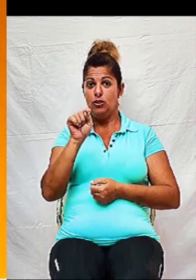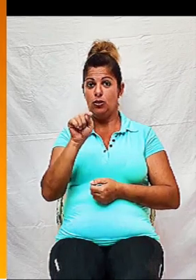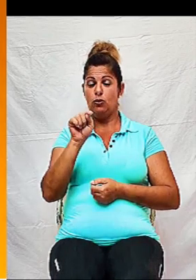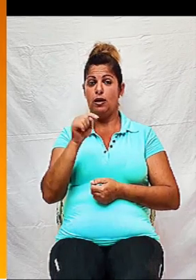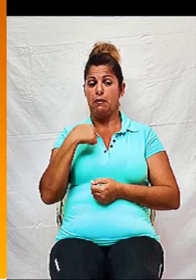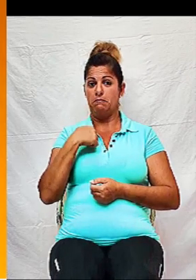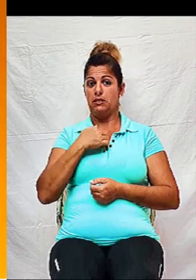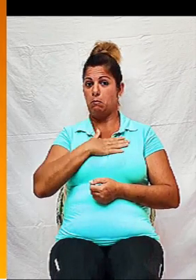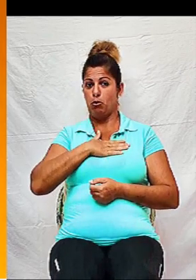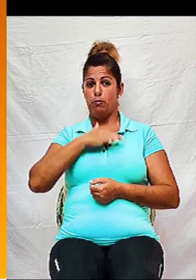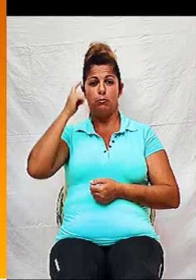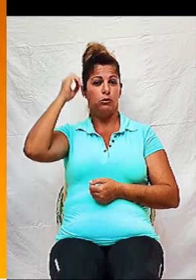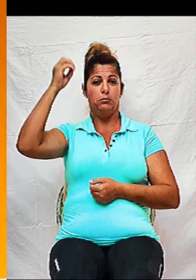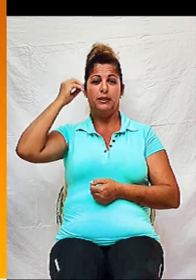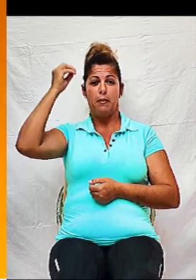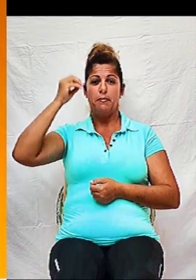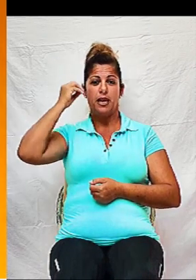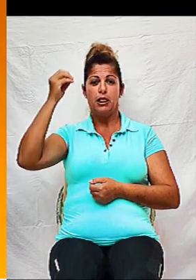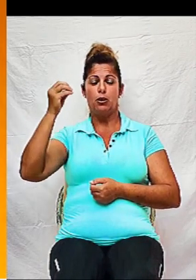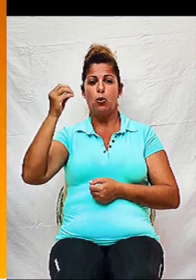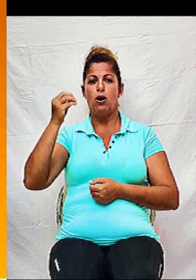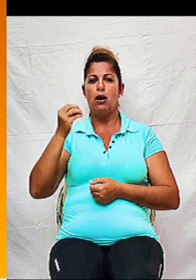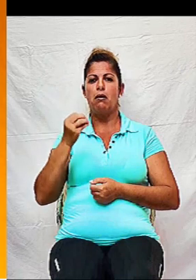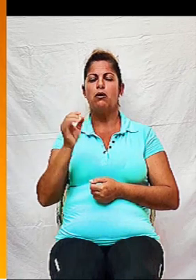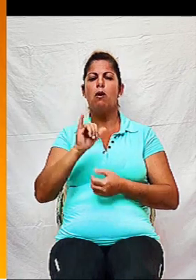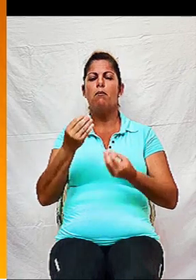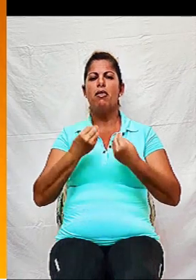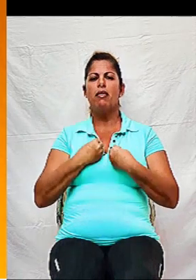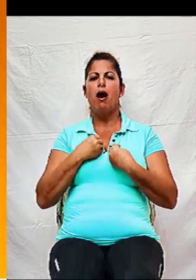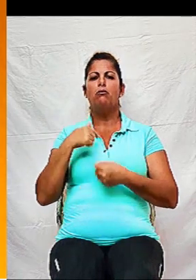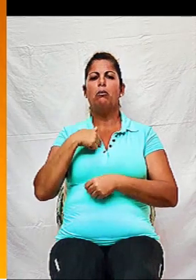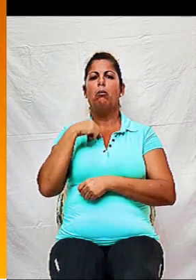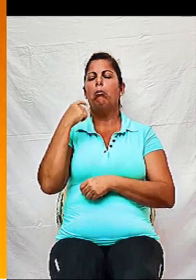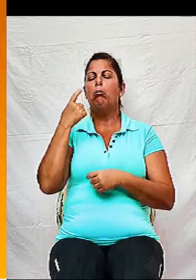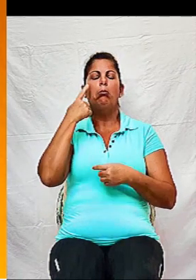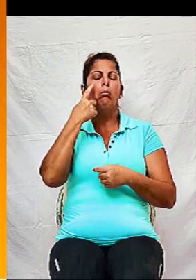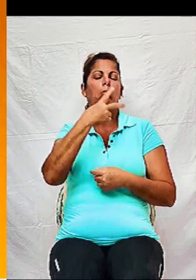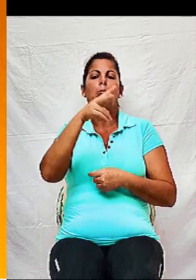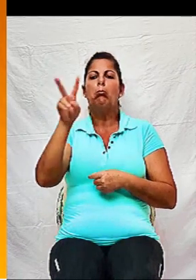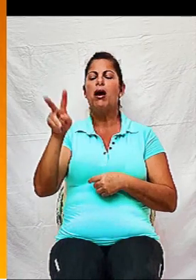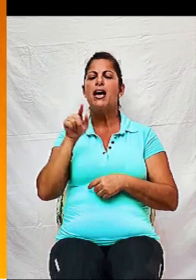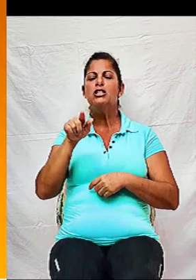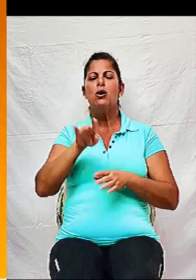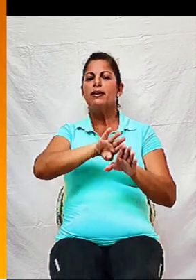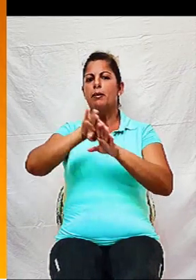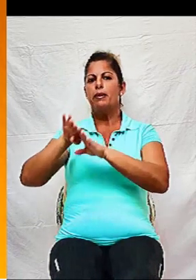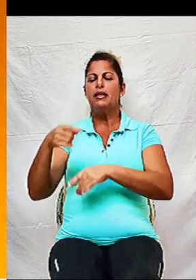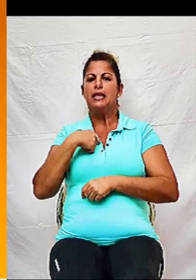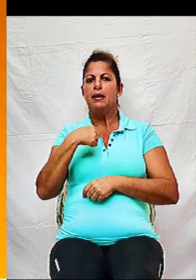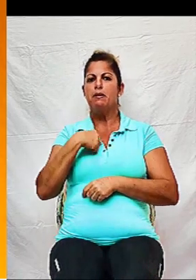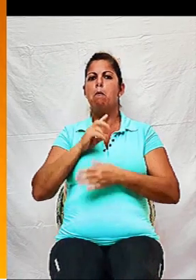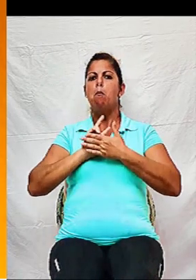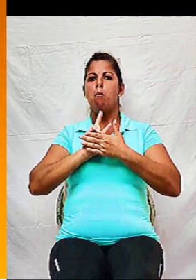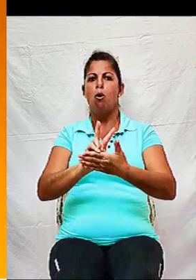El hecho de que mis propios pensamientos me hayan distraído, ¿significa que son independientes de